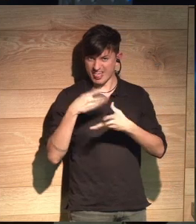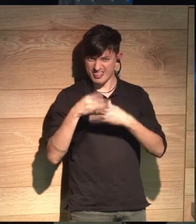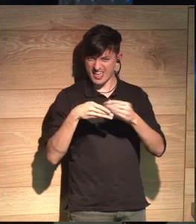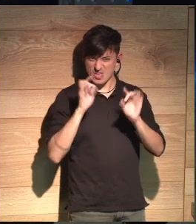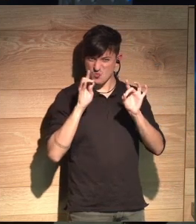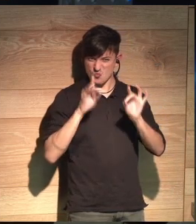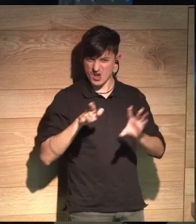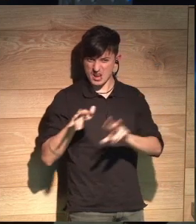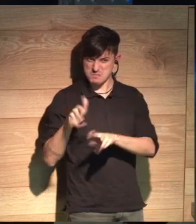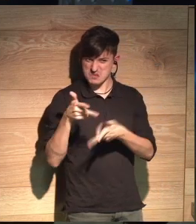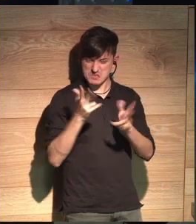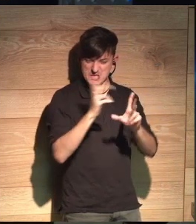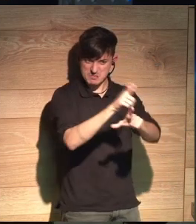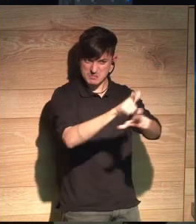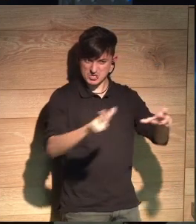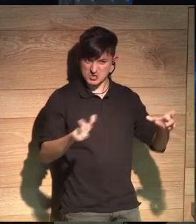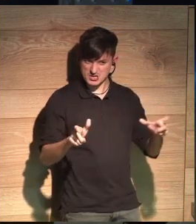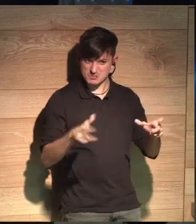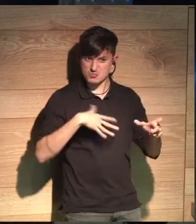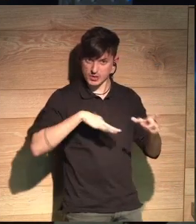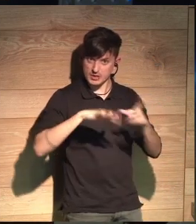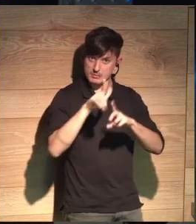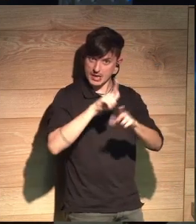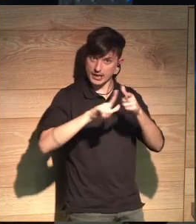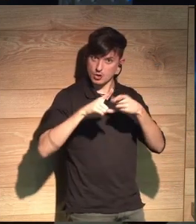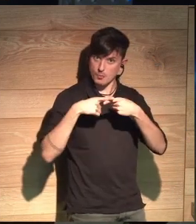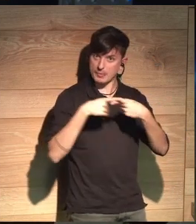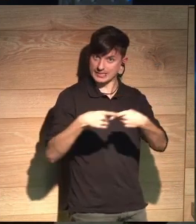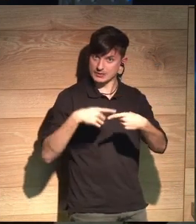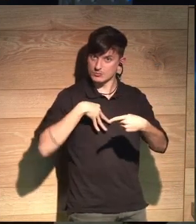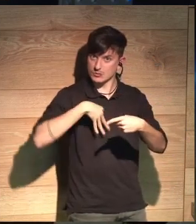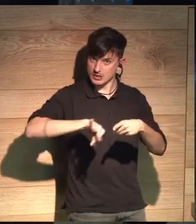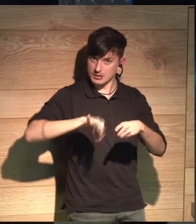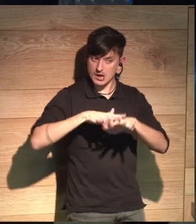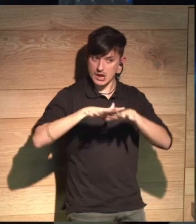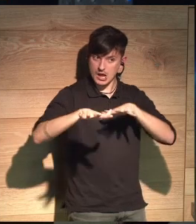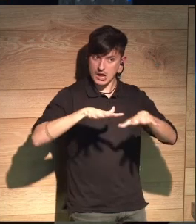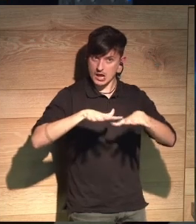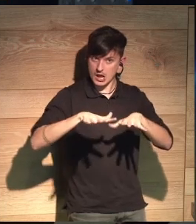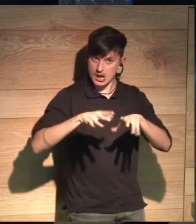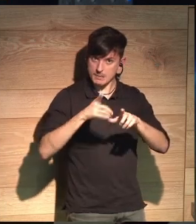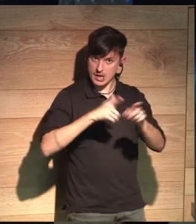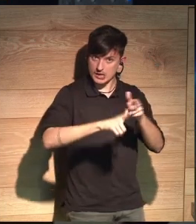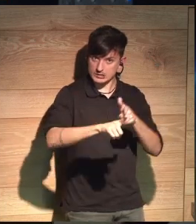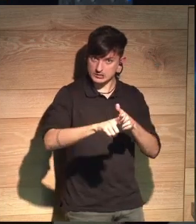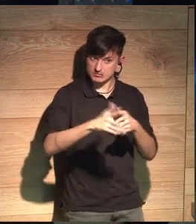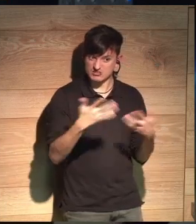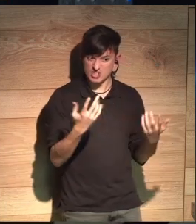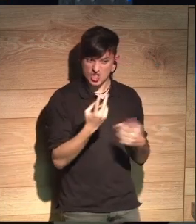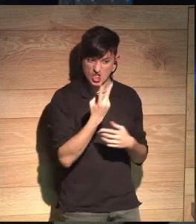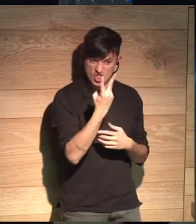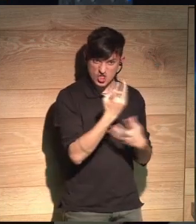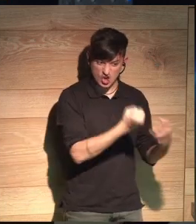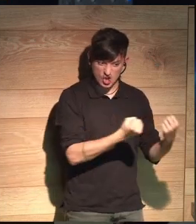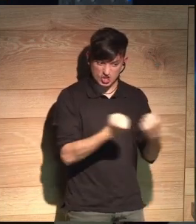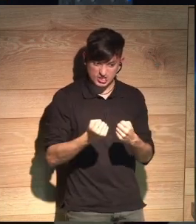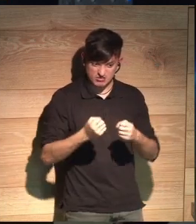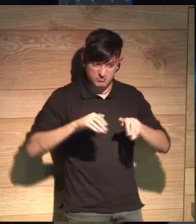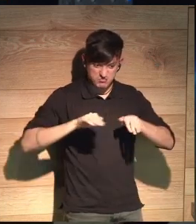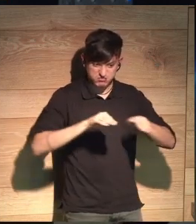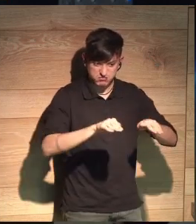la gente utilice más o menos lo mismo pueden compartir viajes para compartir movilidad entonces en lugar de tener dos coches en carretera tenemos uno